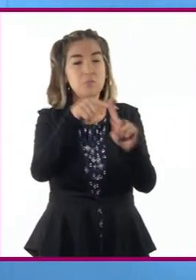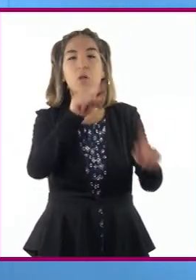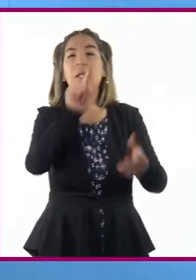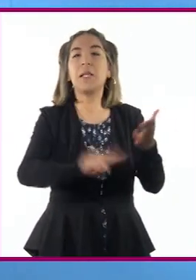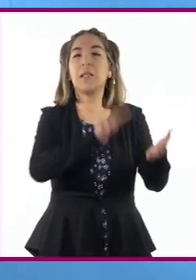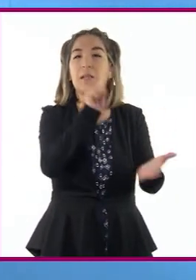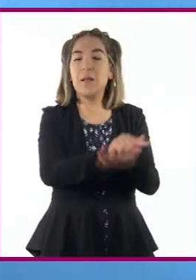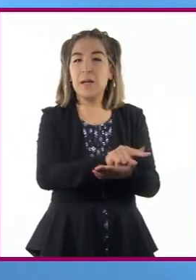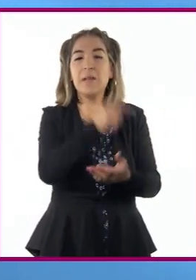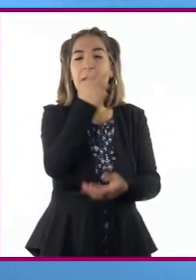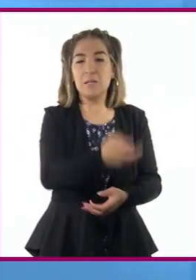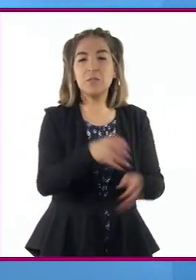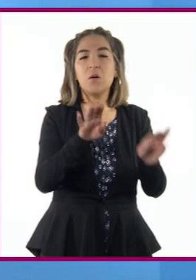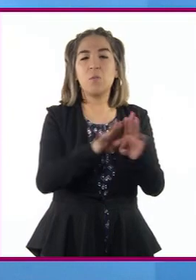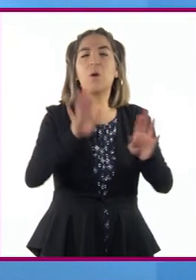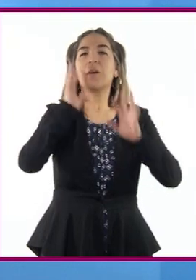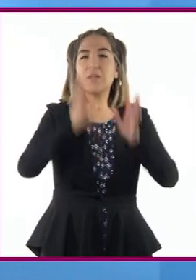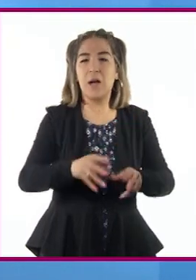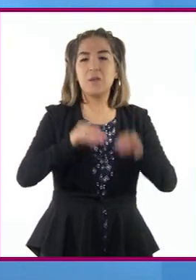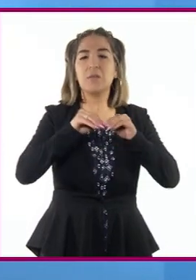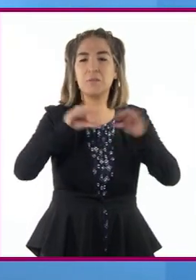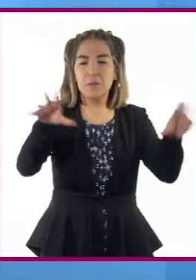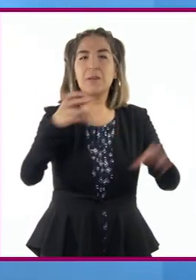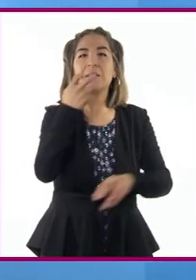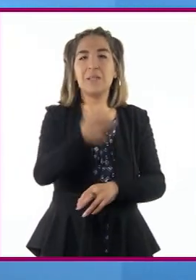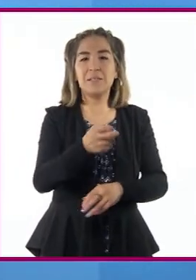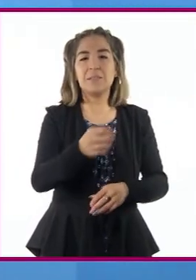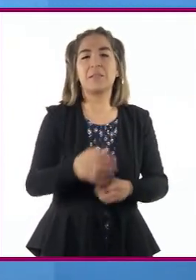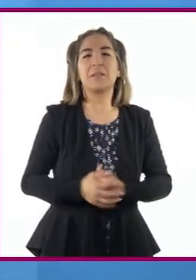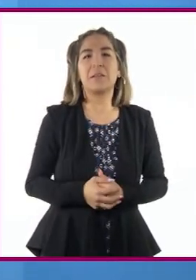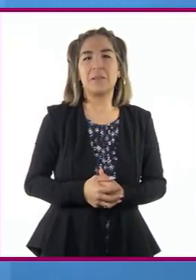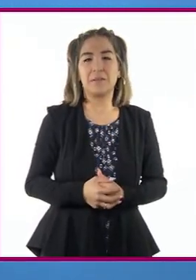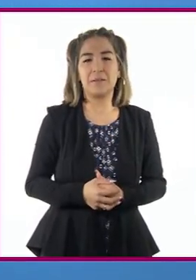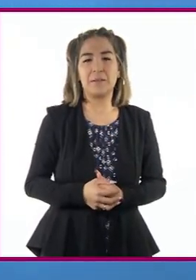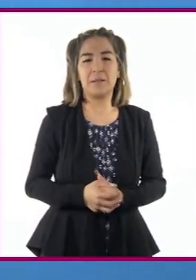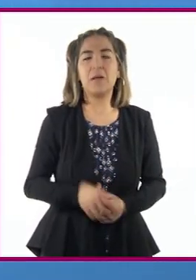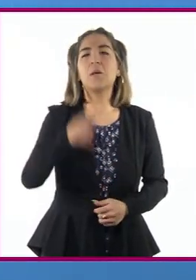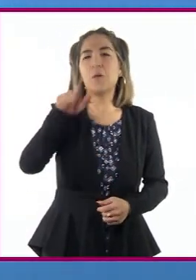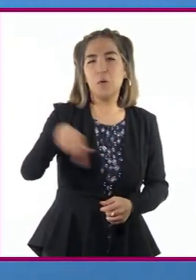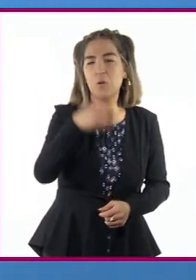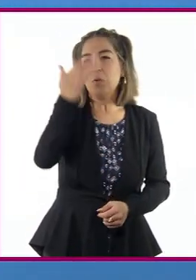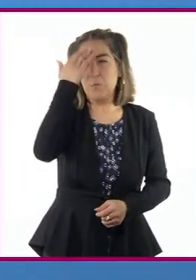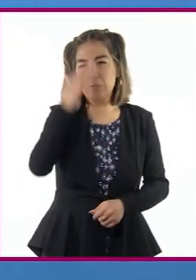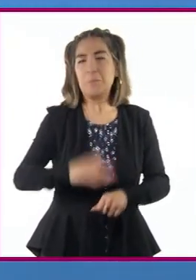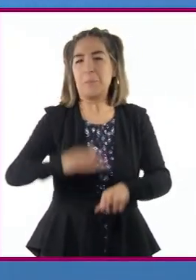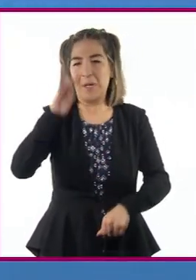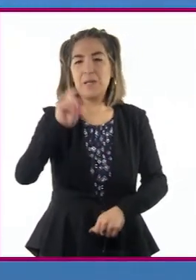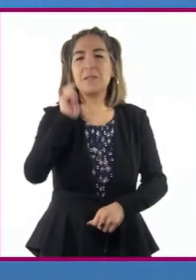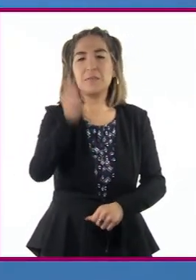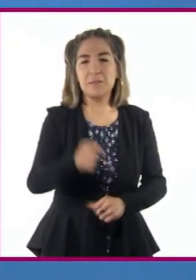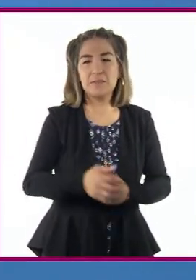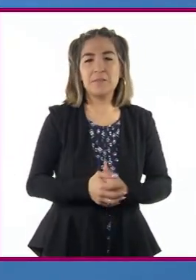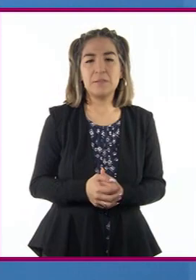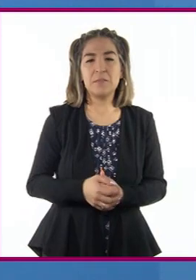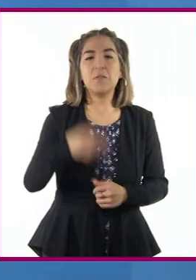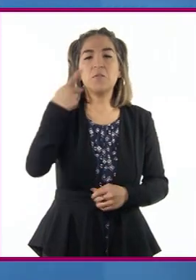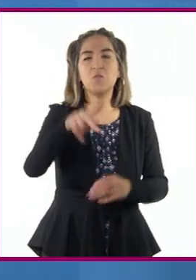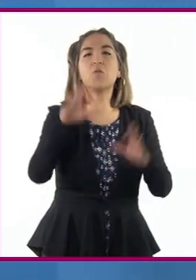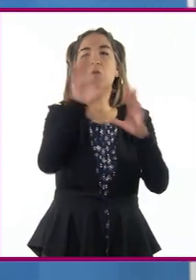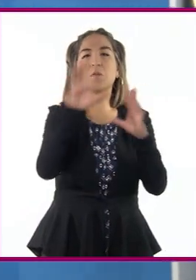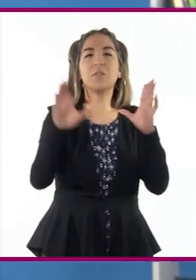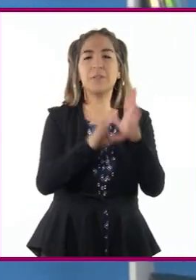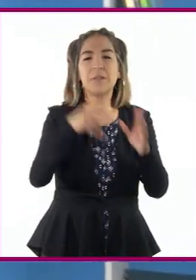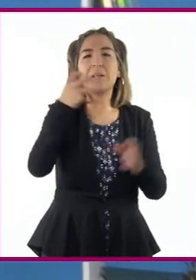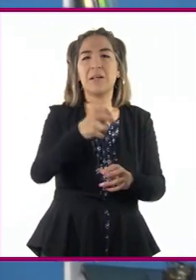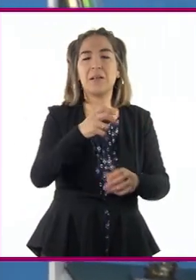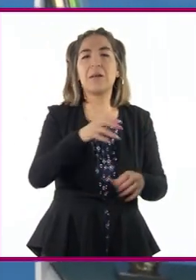con los recursos que son aprobados por el Poder Legislativo. Pero hay algo más. Hemos visto que la Constitución Política de los